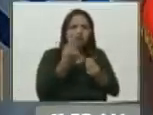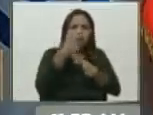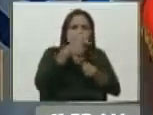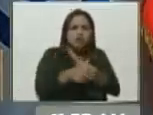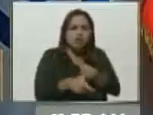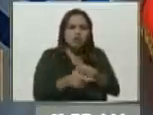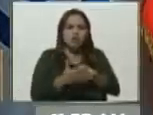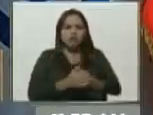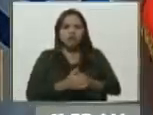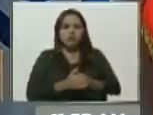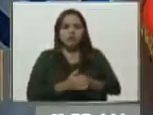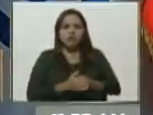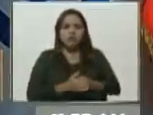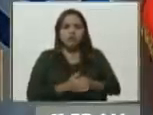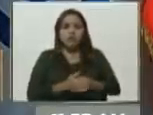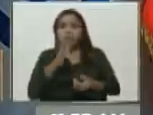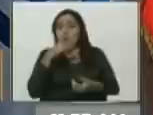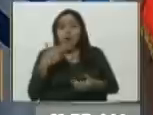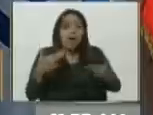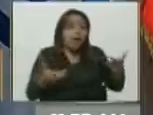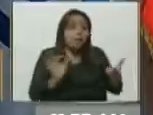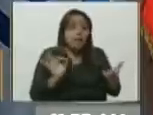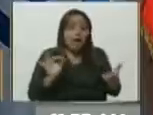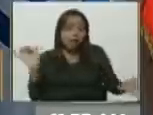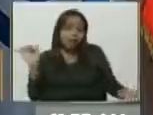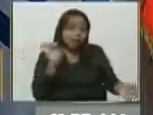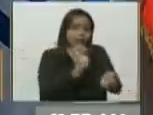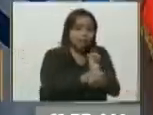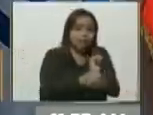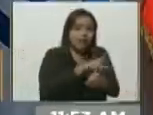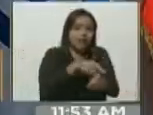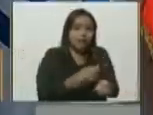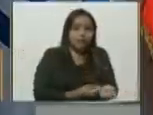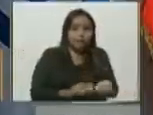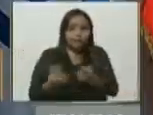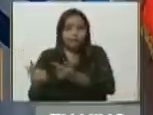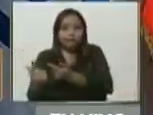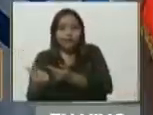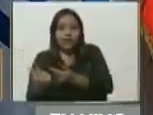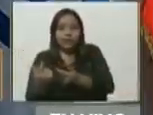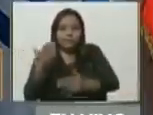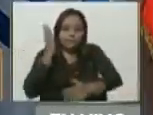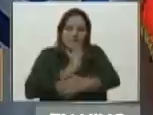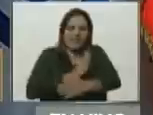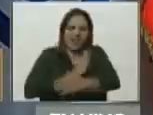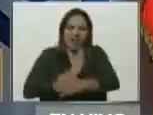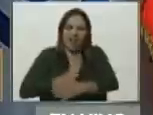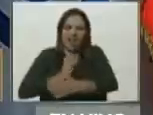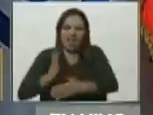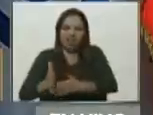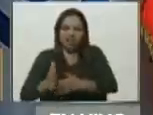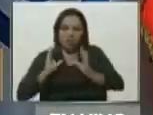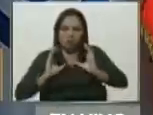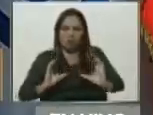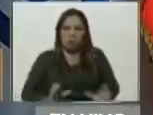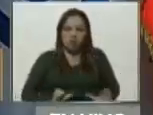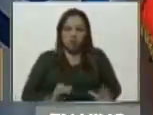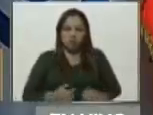totalmente rendida, desarmada, y luego esta aparecer picada al peor estilo